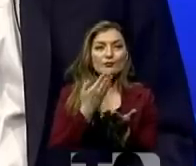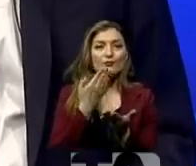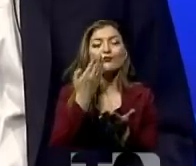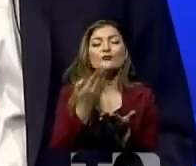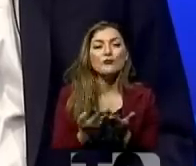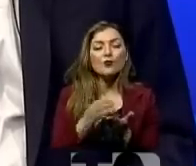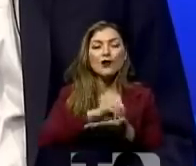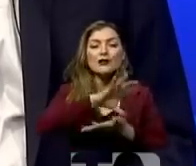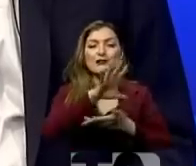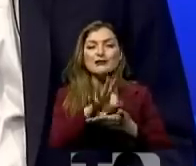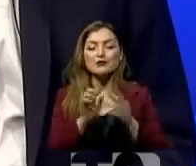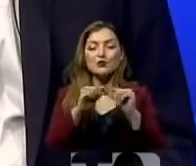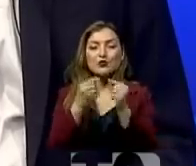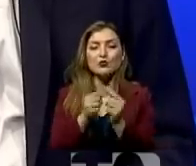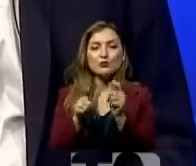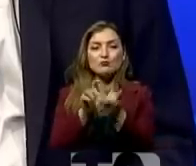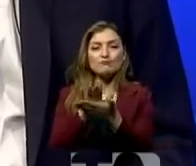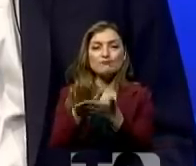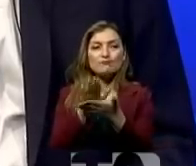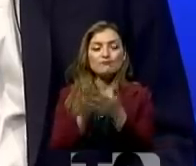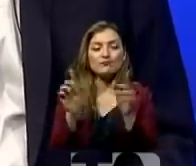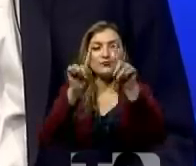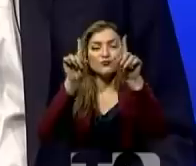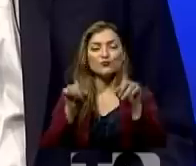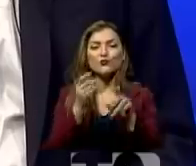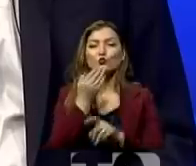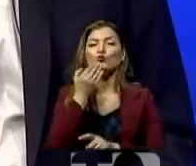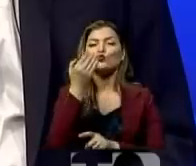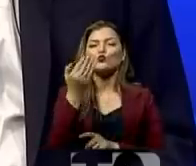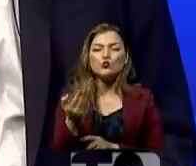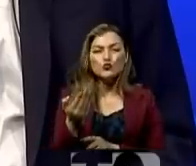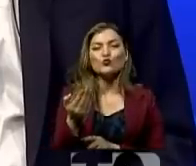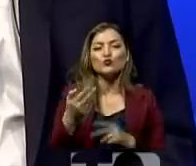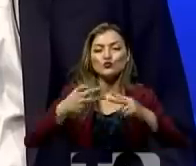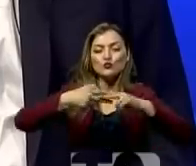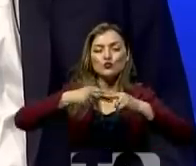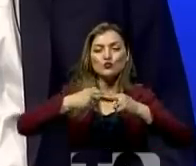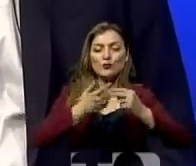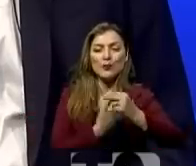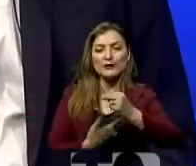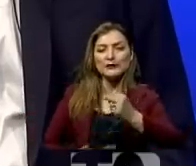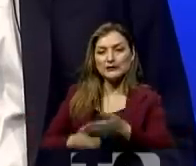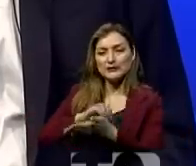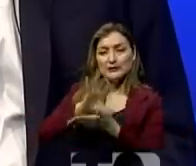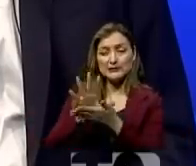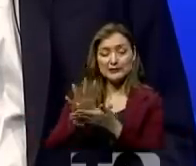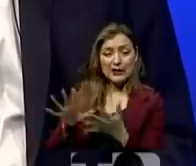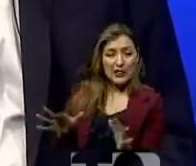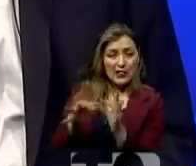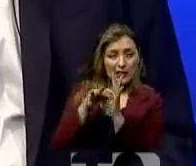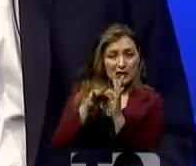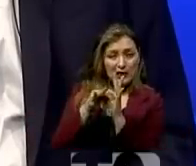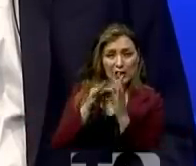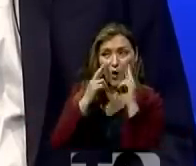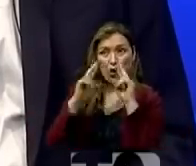otrogó esas amnistía si aprovechó para preguntarle también cómo está esta relación ejecutivo-legislativo siguen ustedes sin reconocer plenamente a